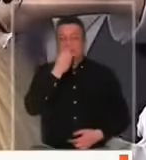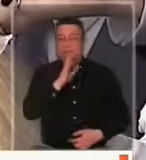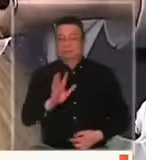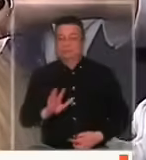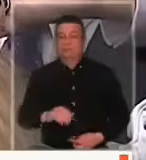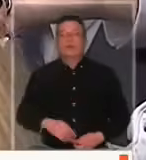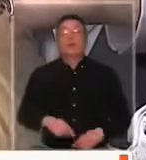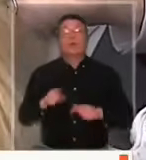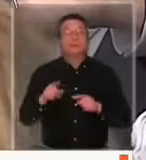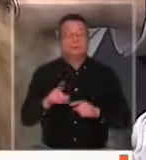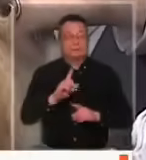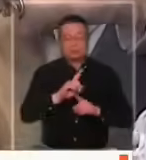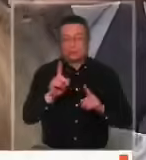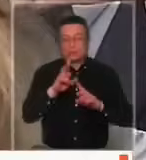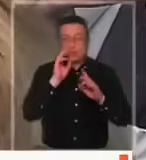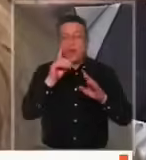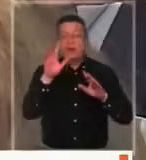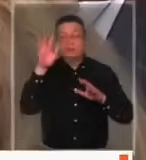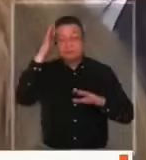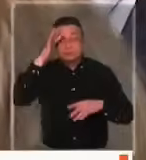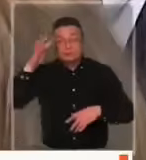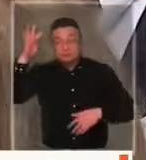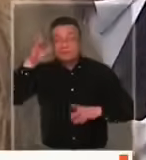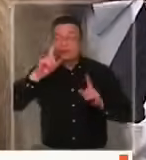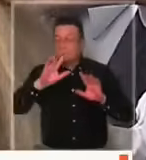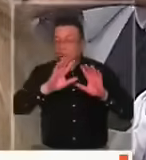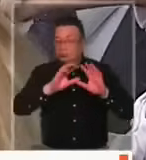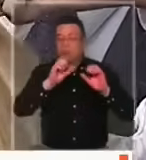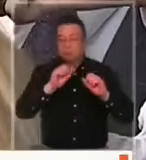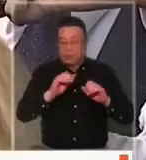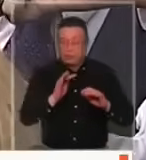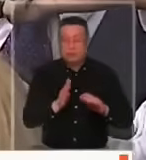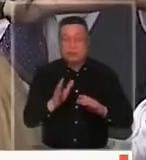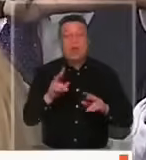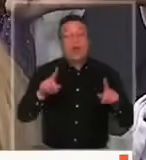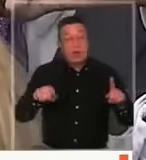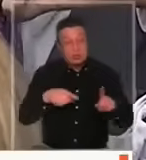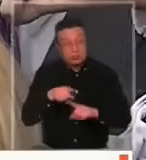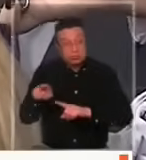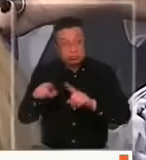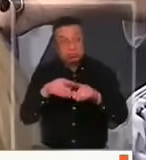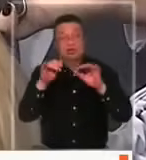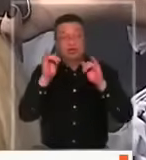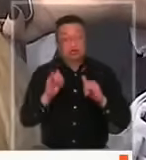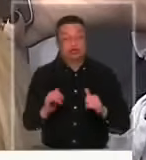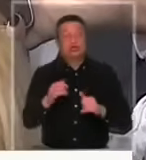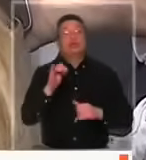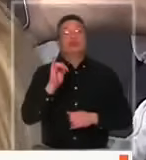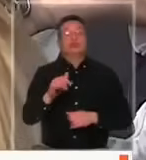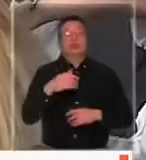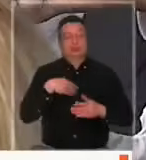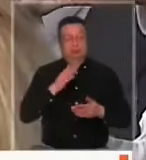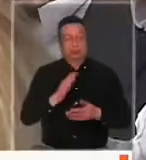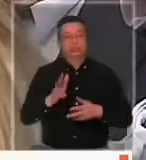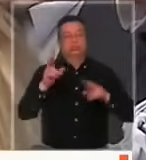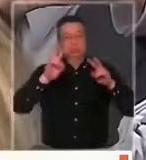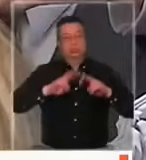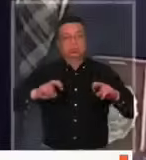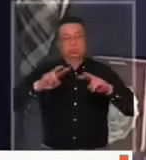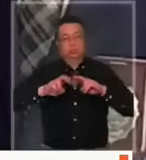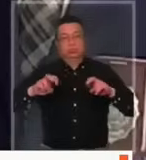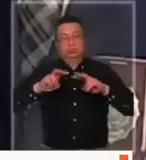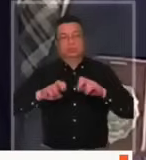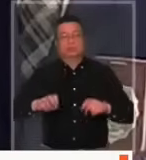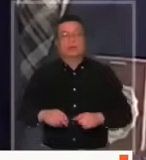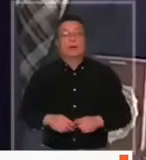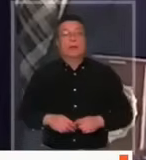descartamos ninguna de esas hipótesis. ¿Pero es una línea investigativa? Esa y otras son varias líneas investigativas que seguimos.